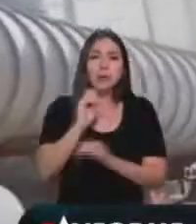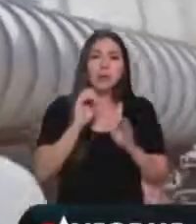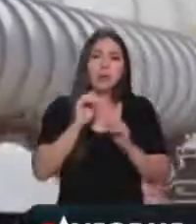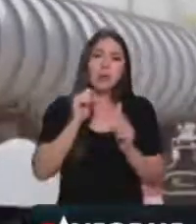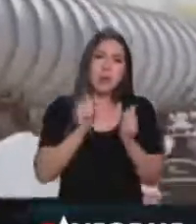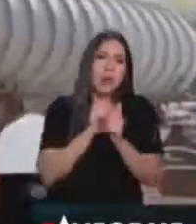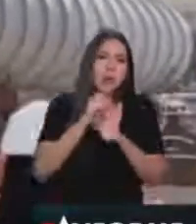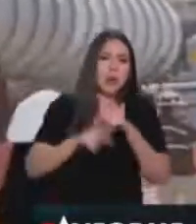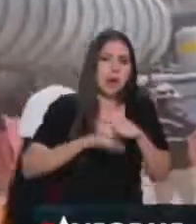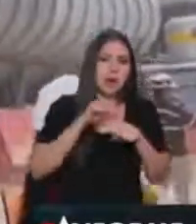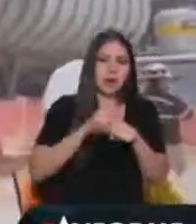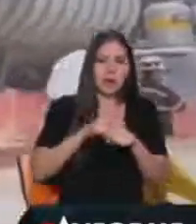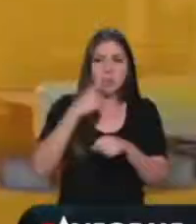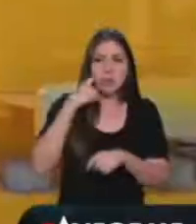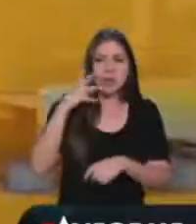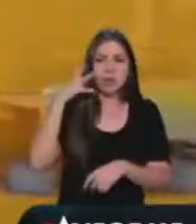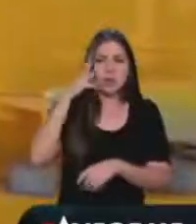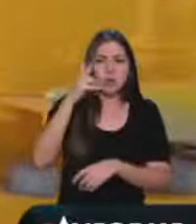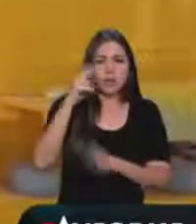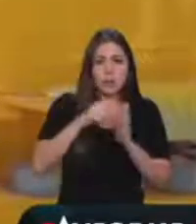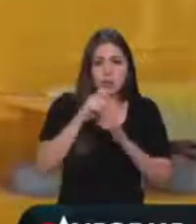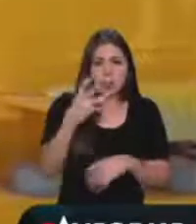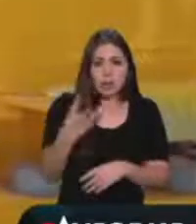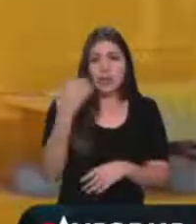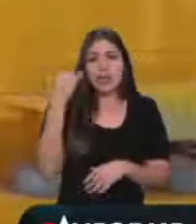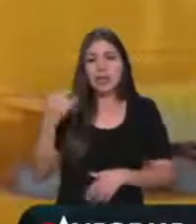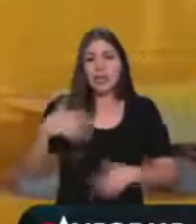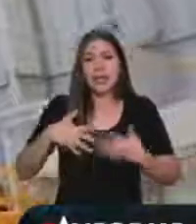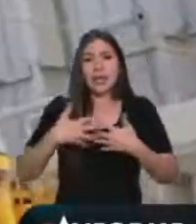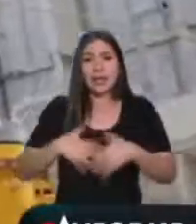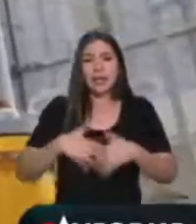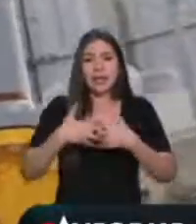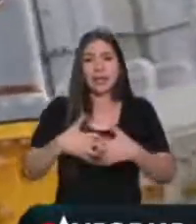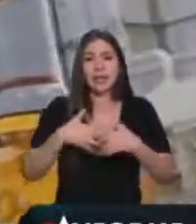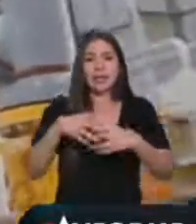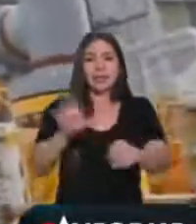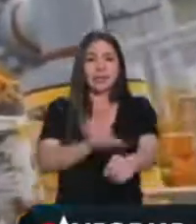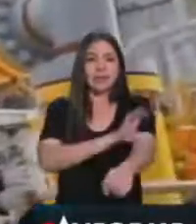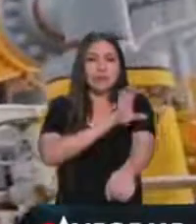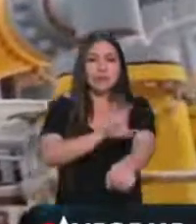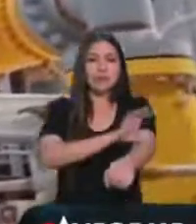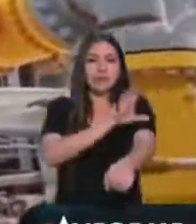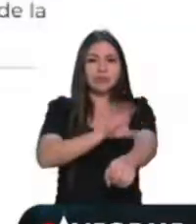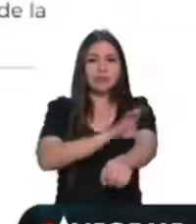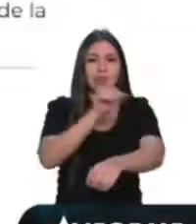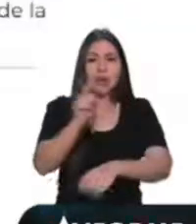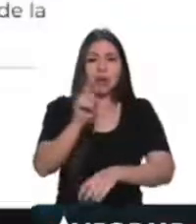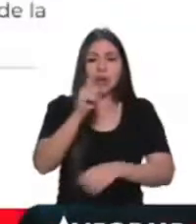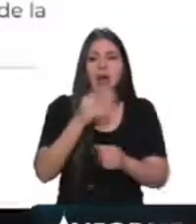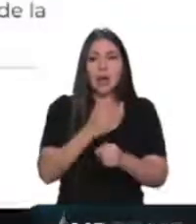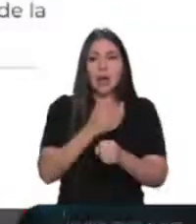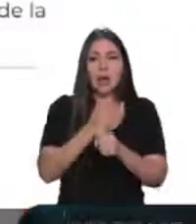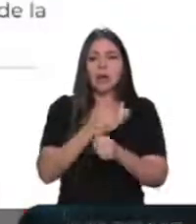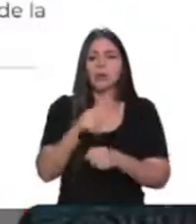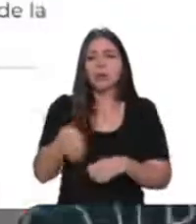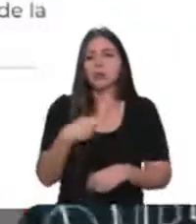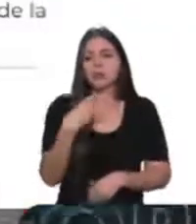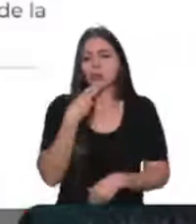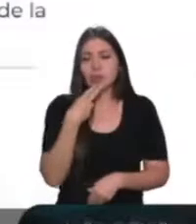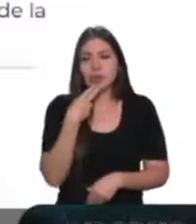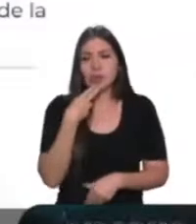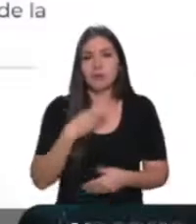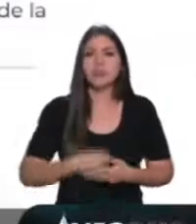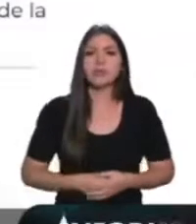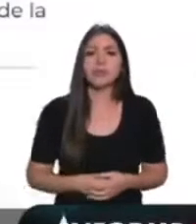cumplirlo, se aprovechará al máximo el potencial de las hidroeléctricas, actualmente subutilizadas. Tan solo ahorita